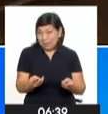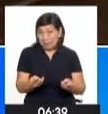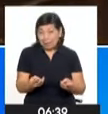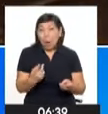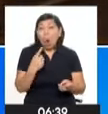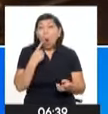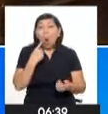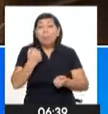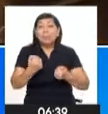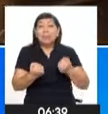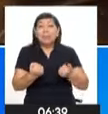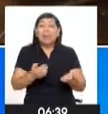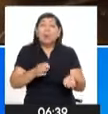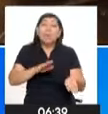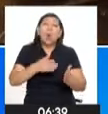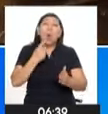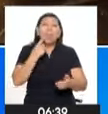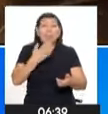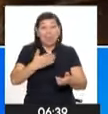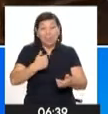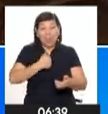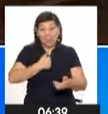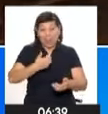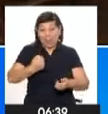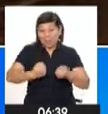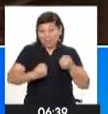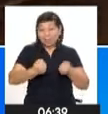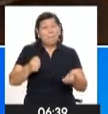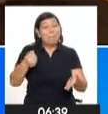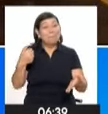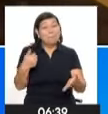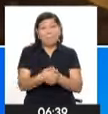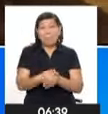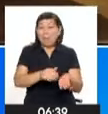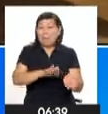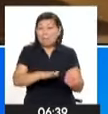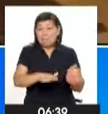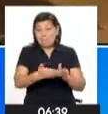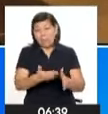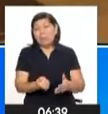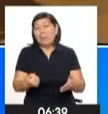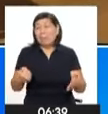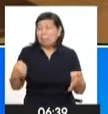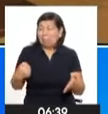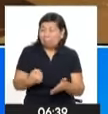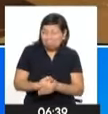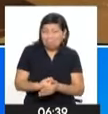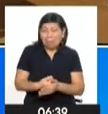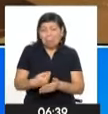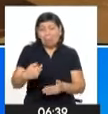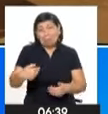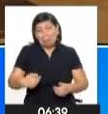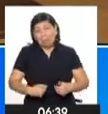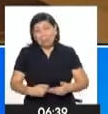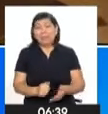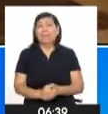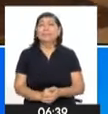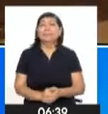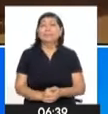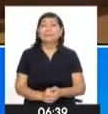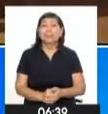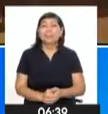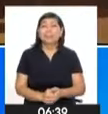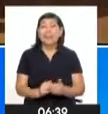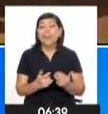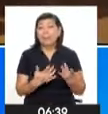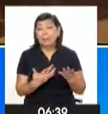Este hombre terminó falleciendo en este lamentable accidente al volante de su vehículo, Jorge Luis García Vilches.